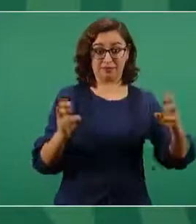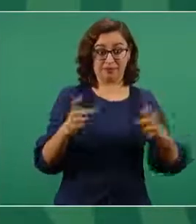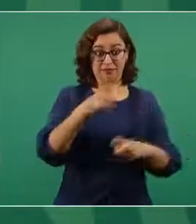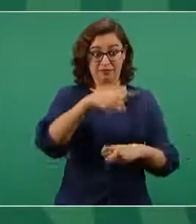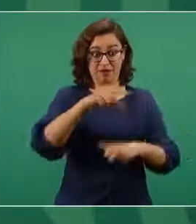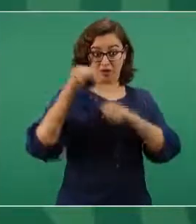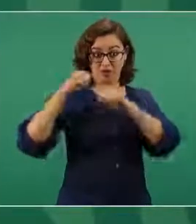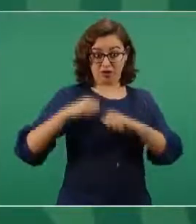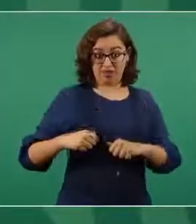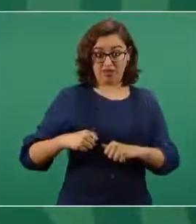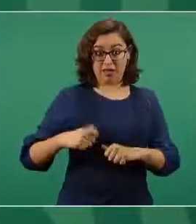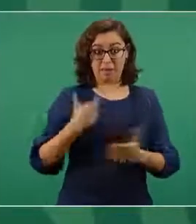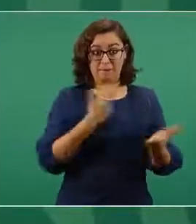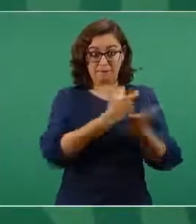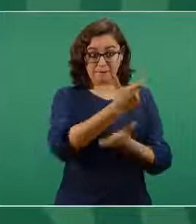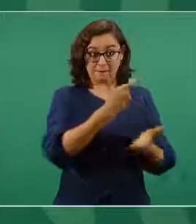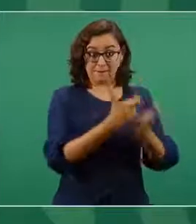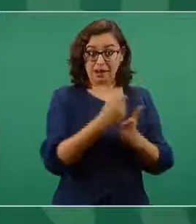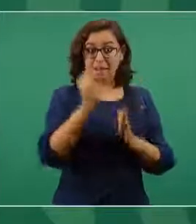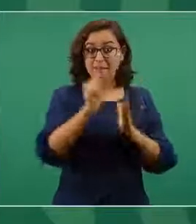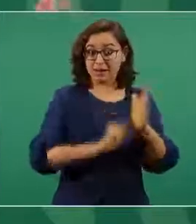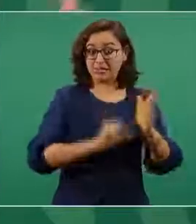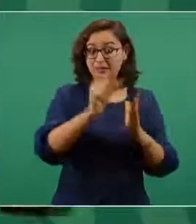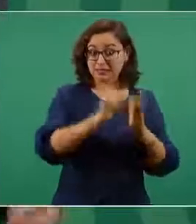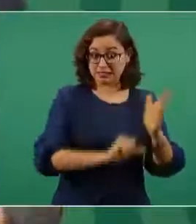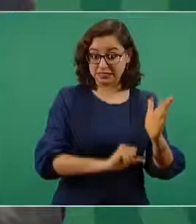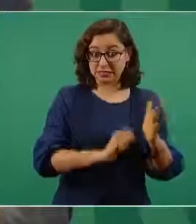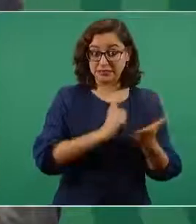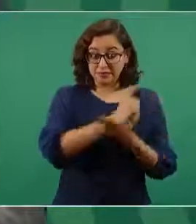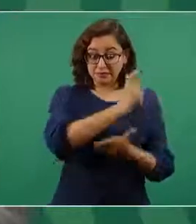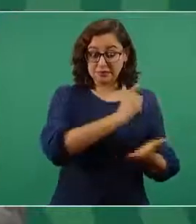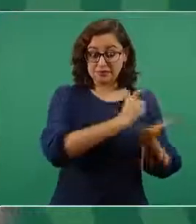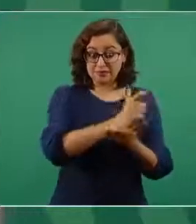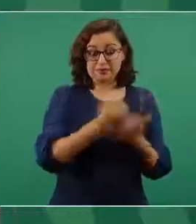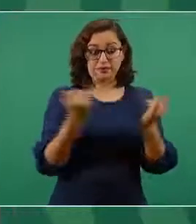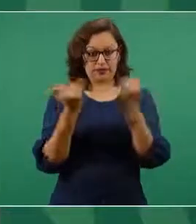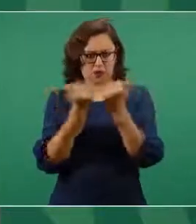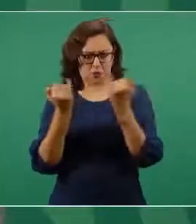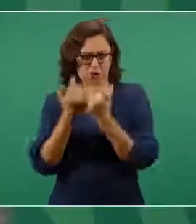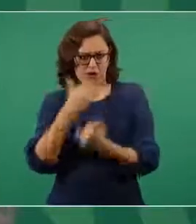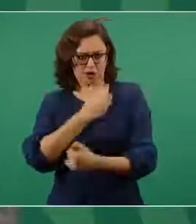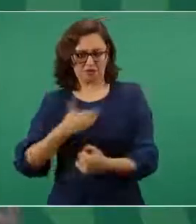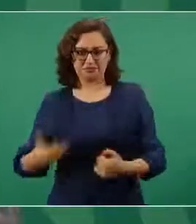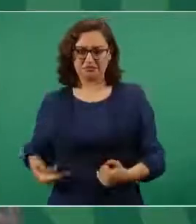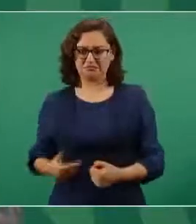y no ganan desde luego lo que gana un ciudadano.